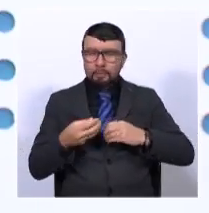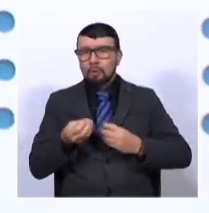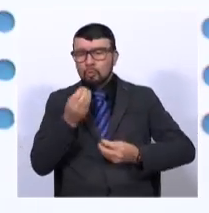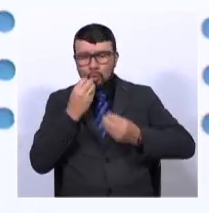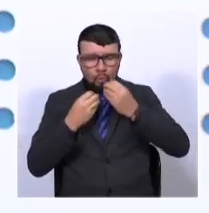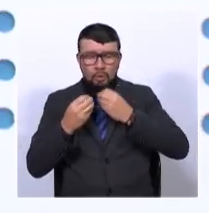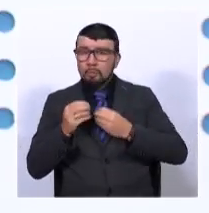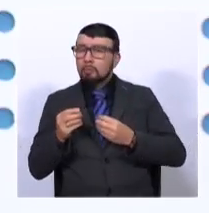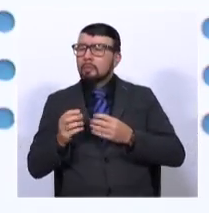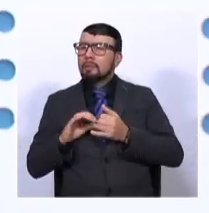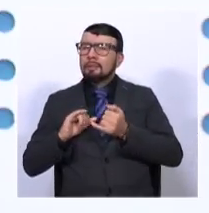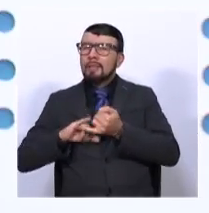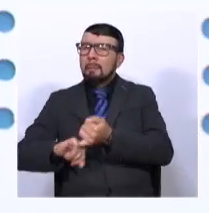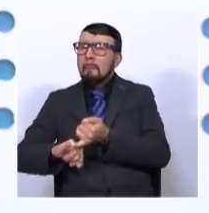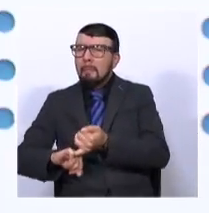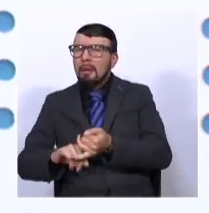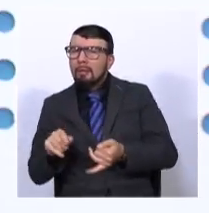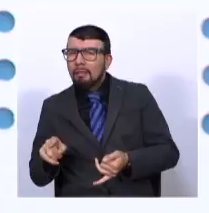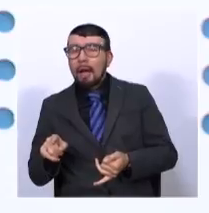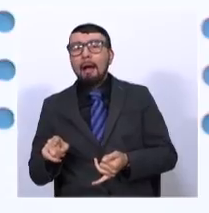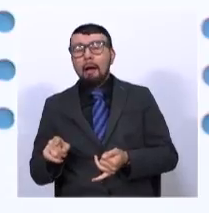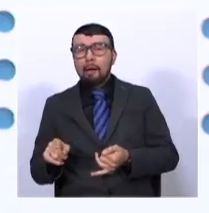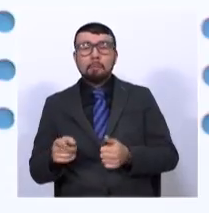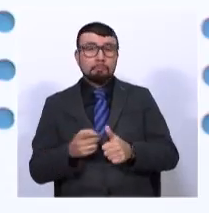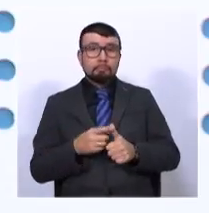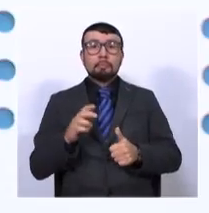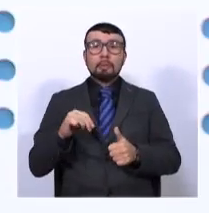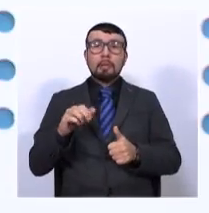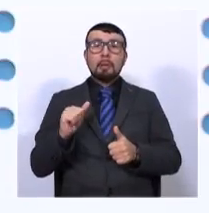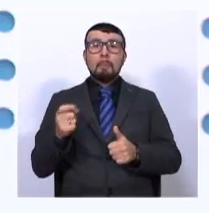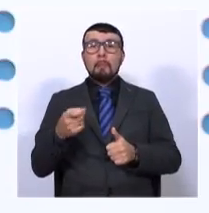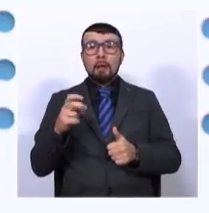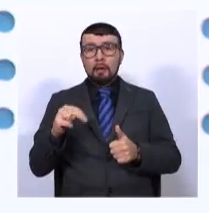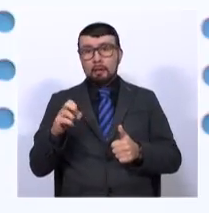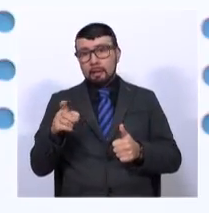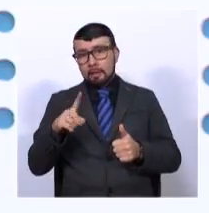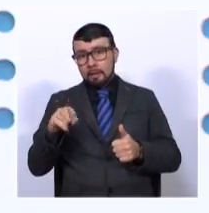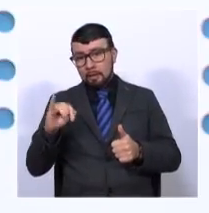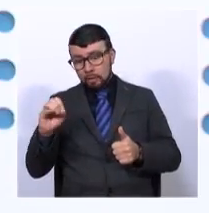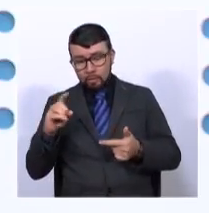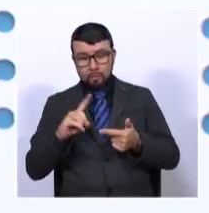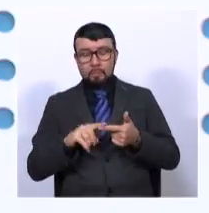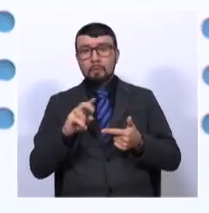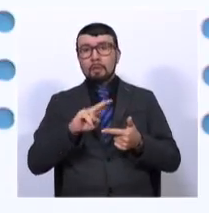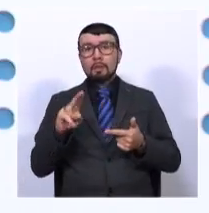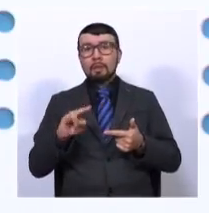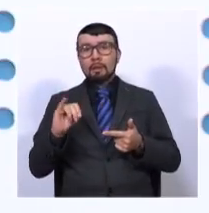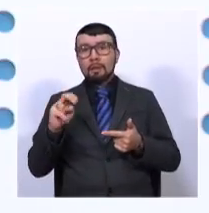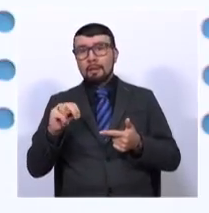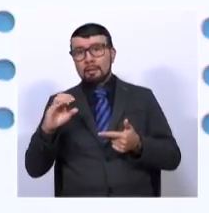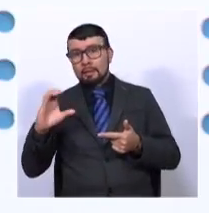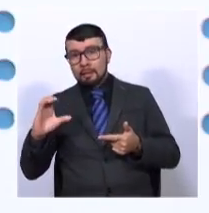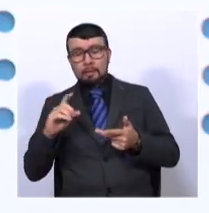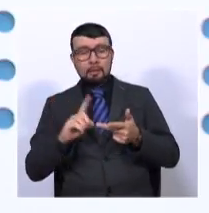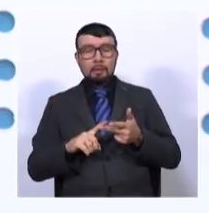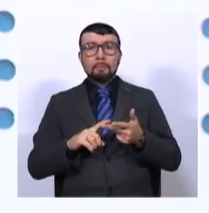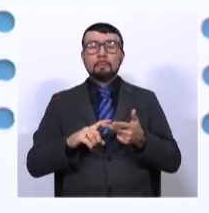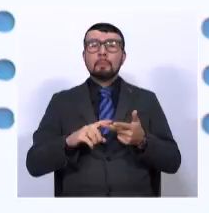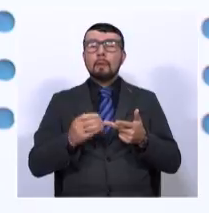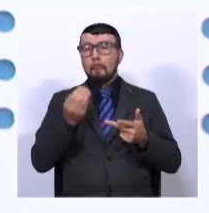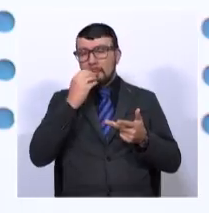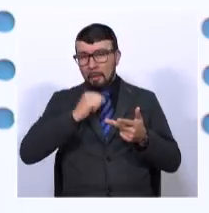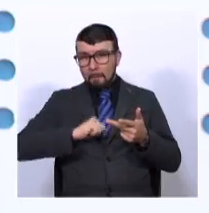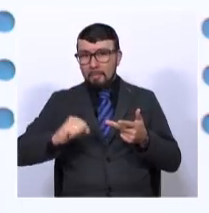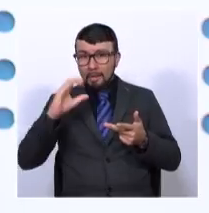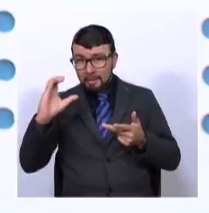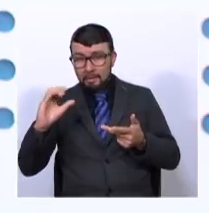depende de los elementos que son el magnesio, el zinc, la vitamina C un